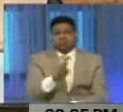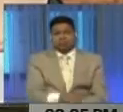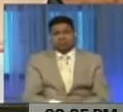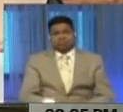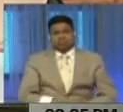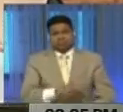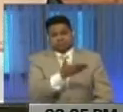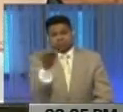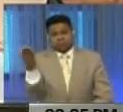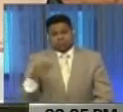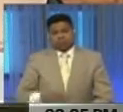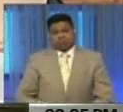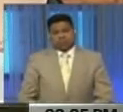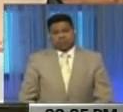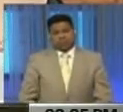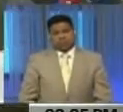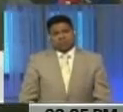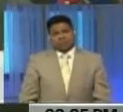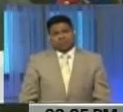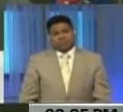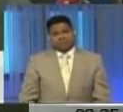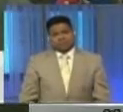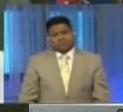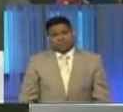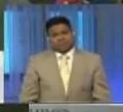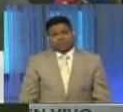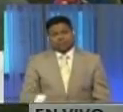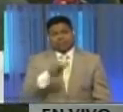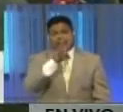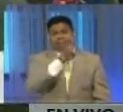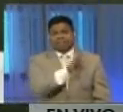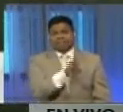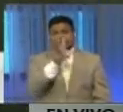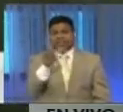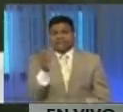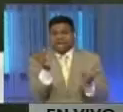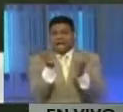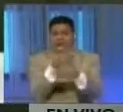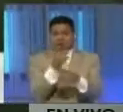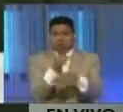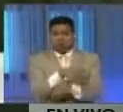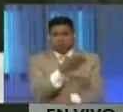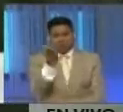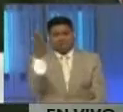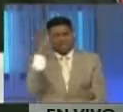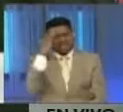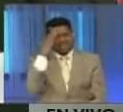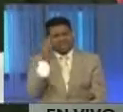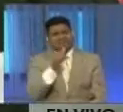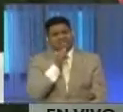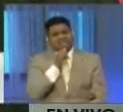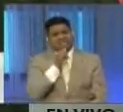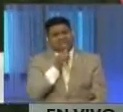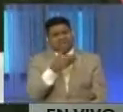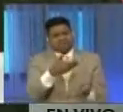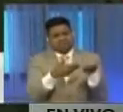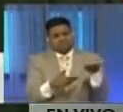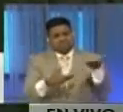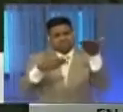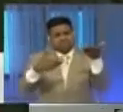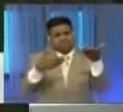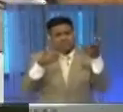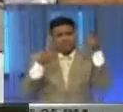todos. ¿Mm? 23 de agosto. ¿Ustedes saben quién le presentó este punto de cuenta al comandante